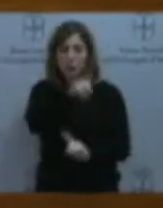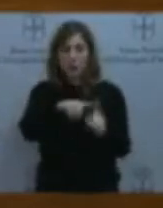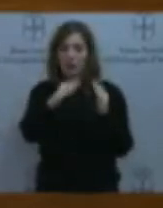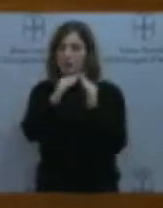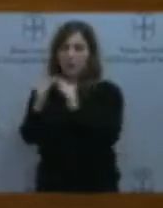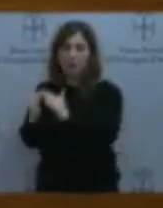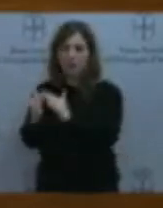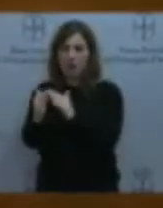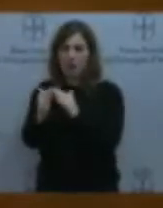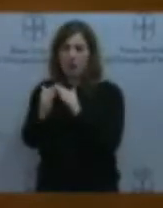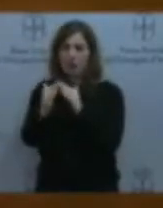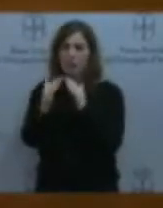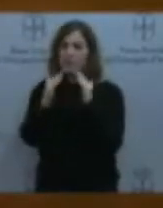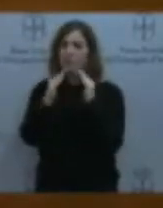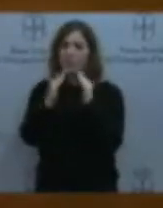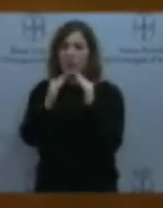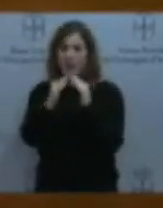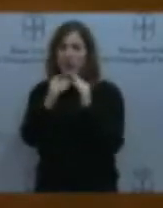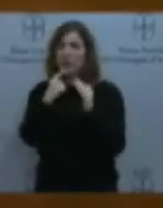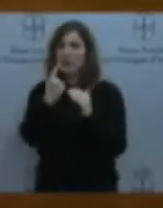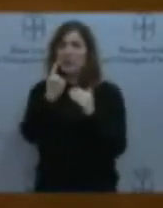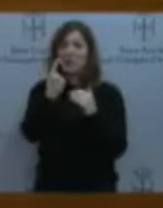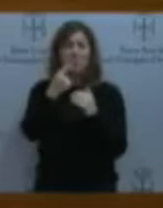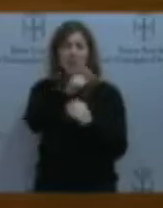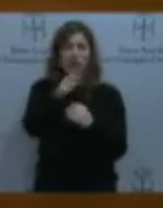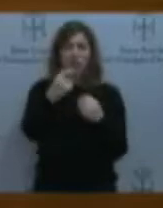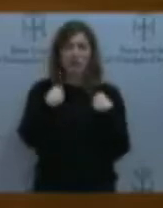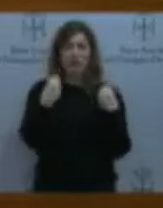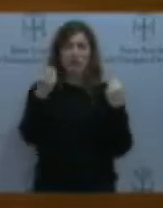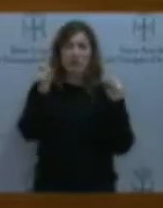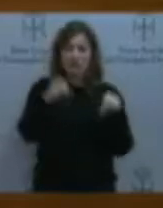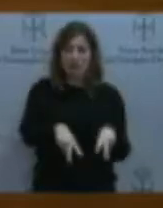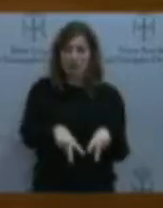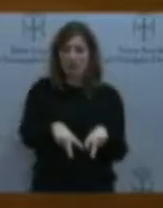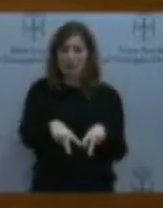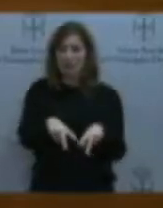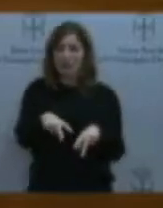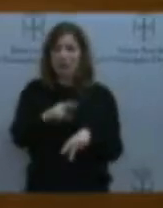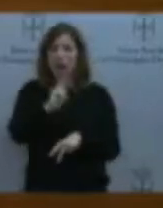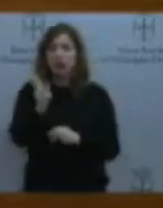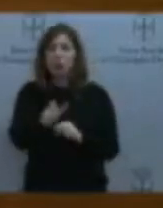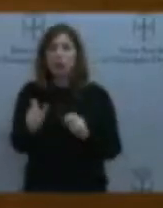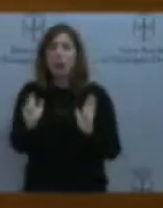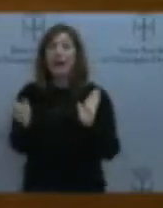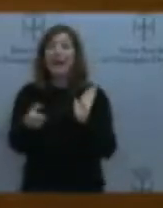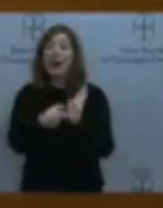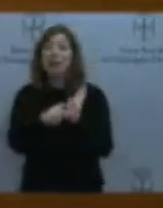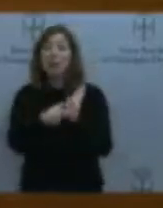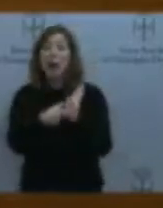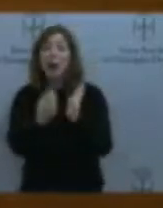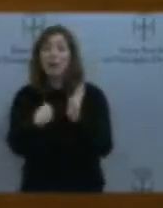amplio, va desde esos 500 personas sin hogar a las 40.000 que vivieron el drama de las cláusulas